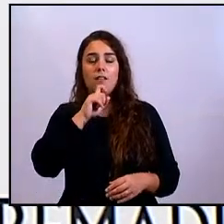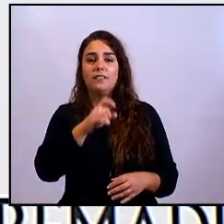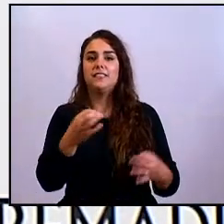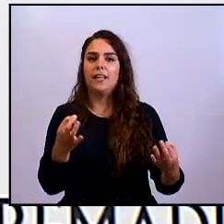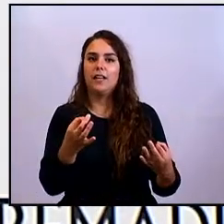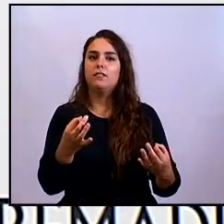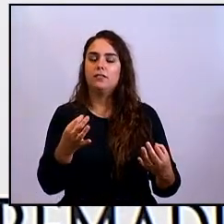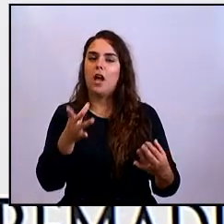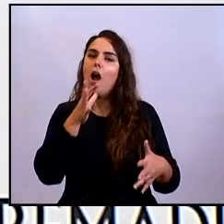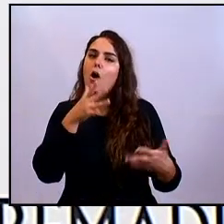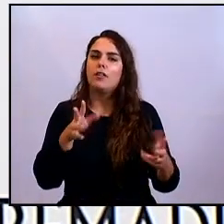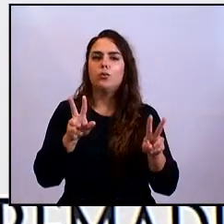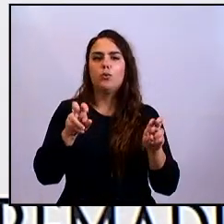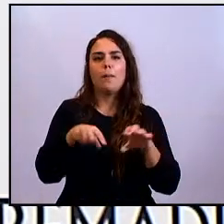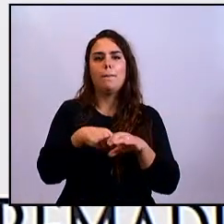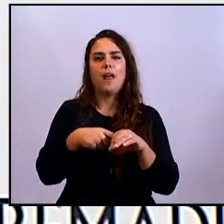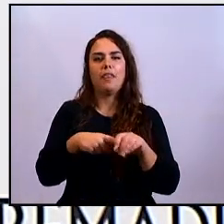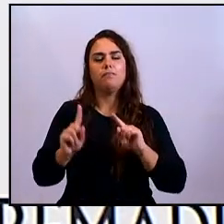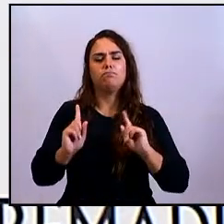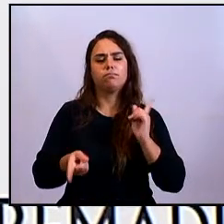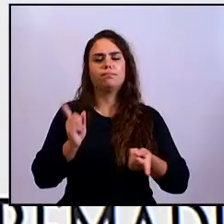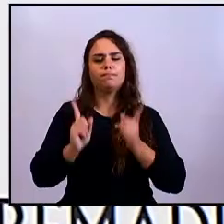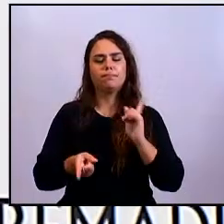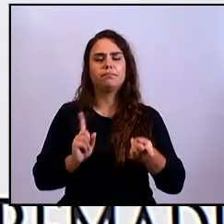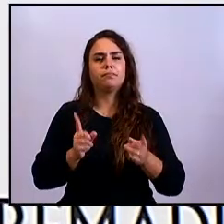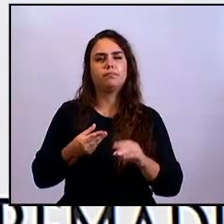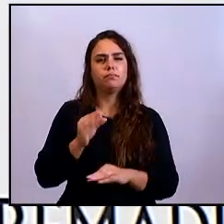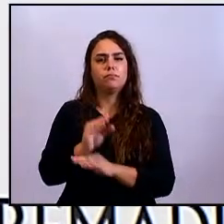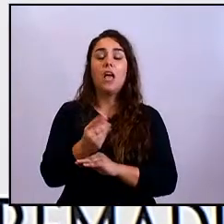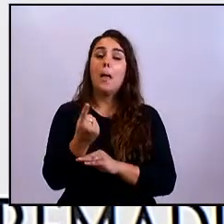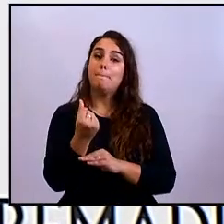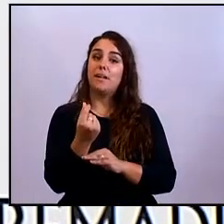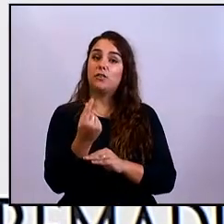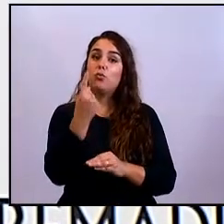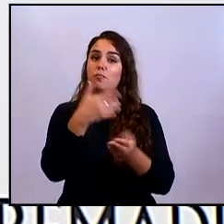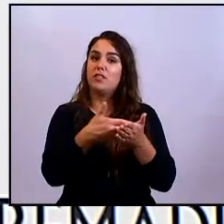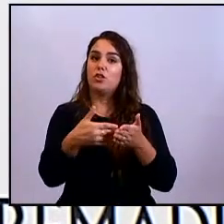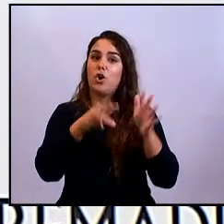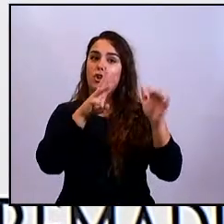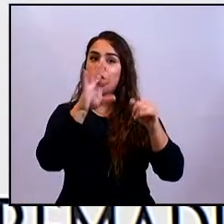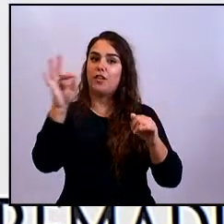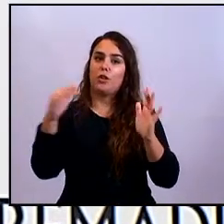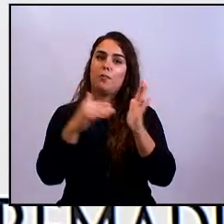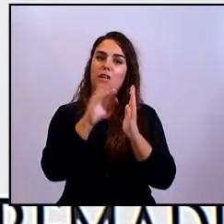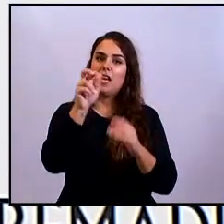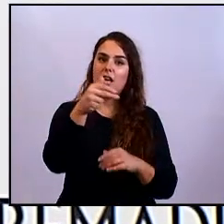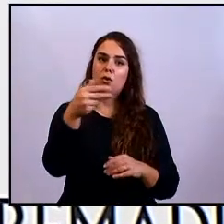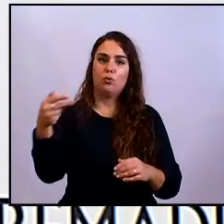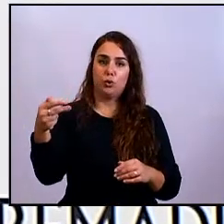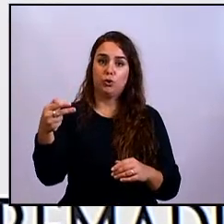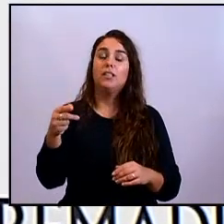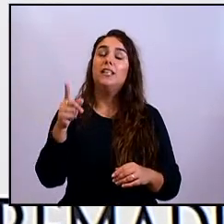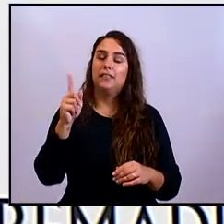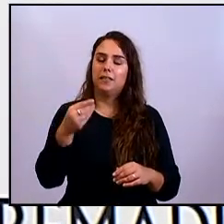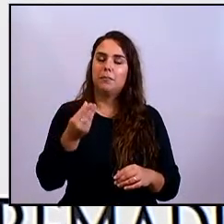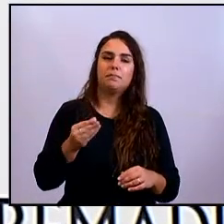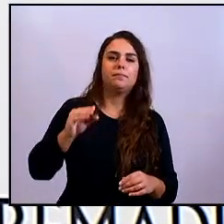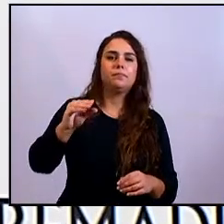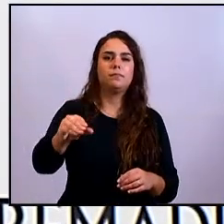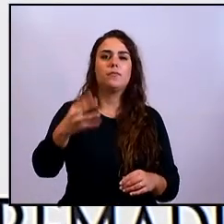implementar un nuevo puesto de mando avanzado con una inversión de 1.800.000 euros y vamos a